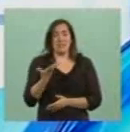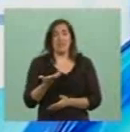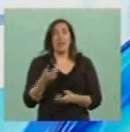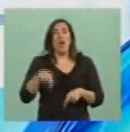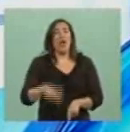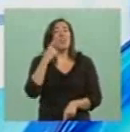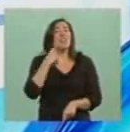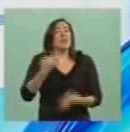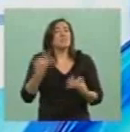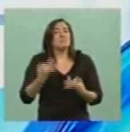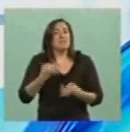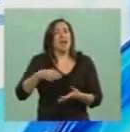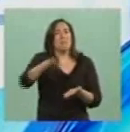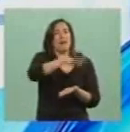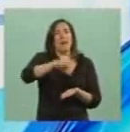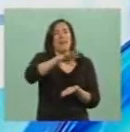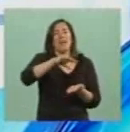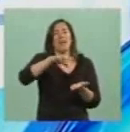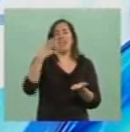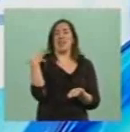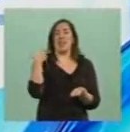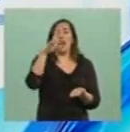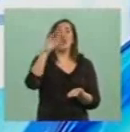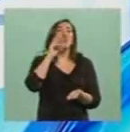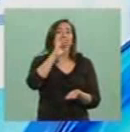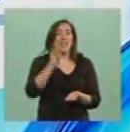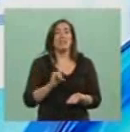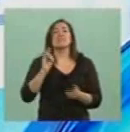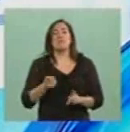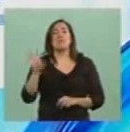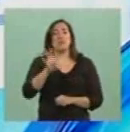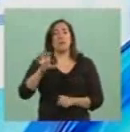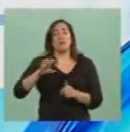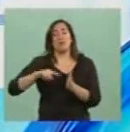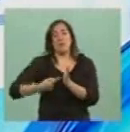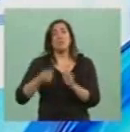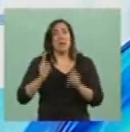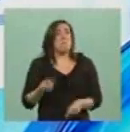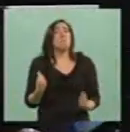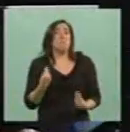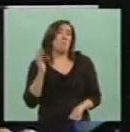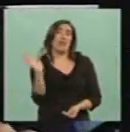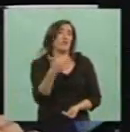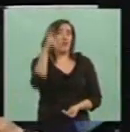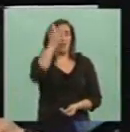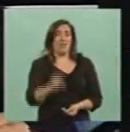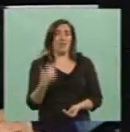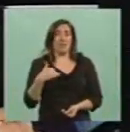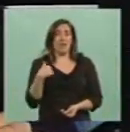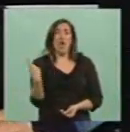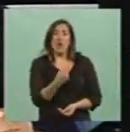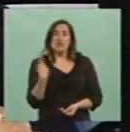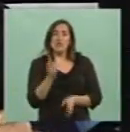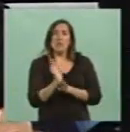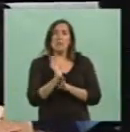tan especial para General Rodríguez, para la provincia de Buenos Aires, para todos los argentinos en definitiva. Porque cuando estamos poniendo